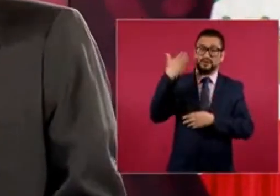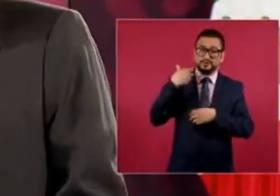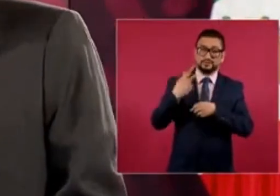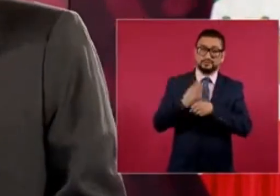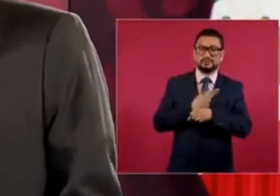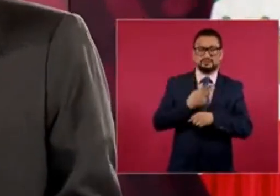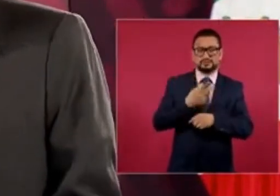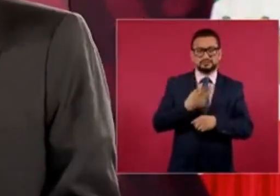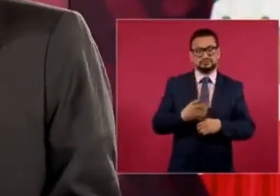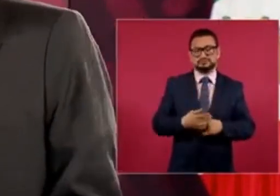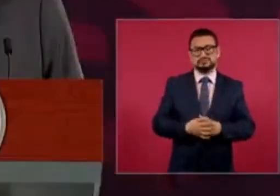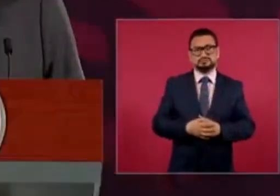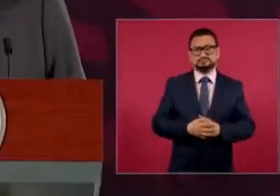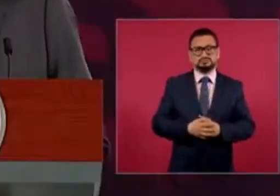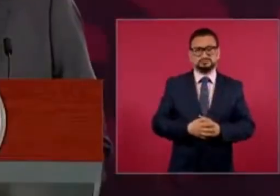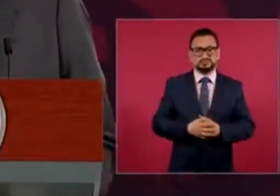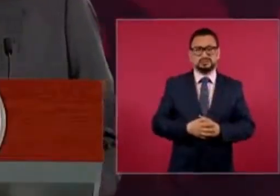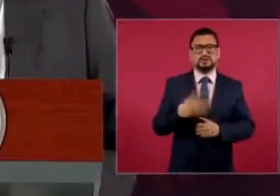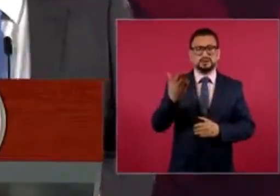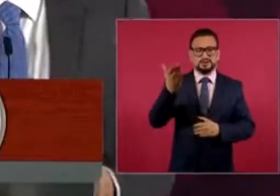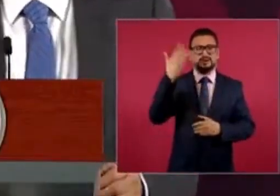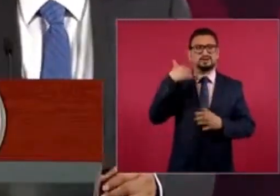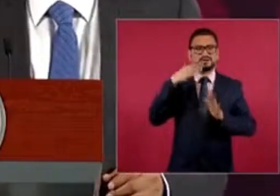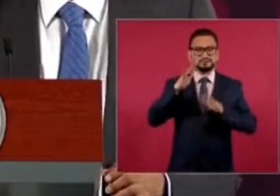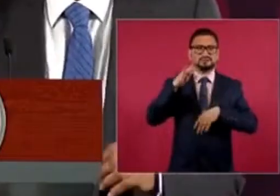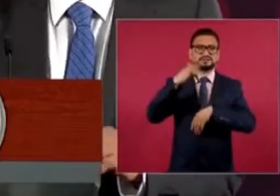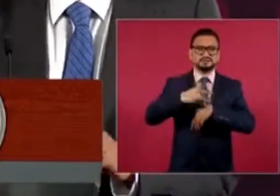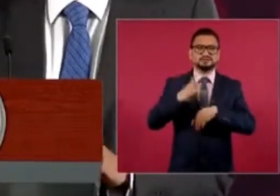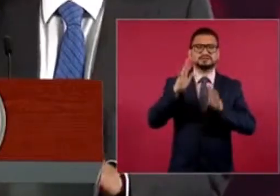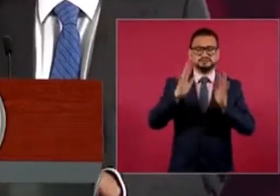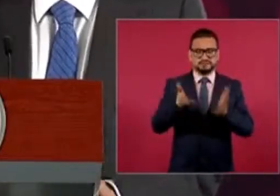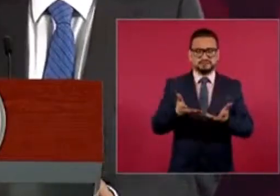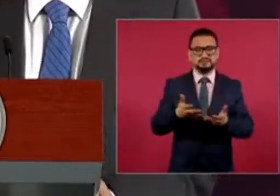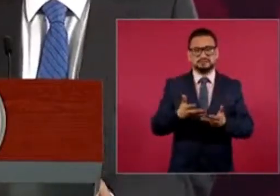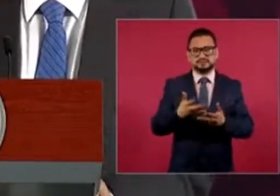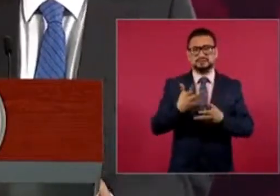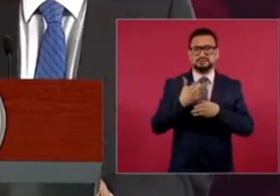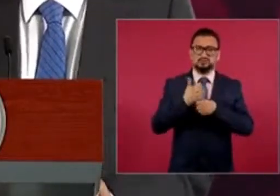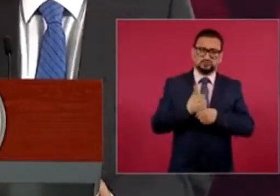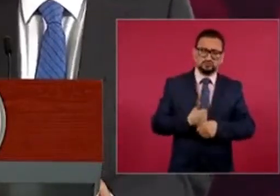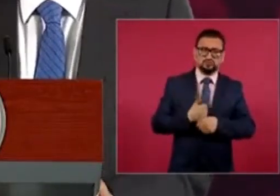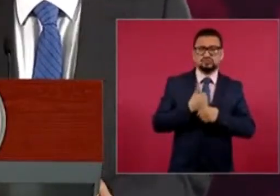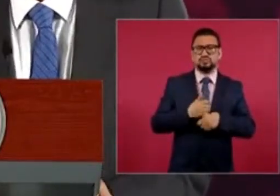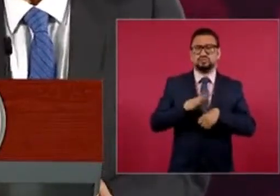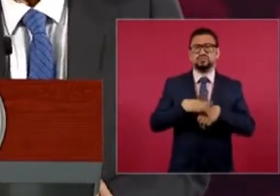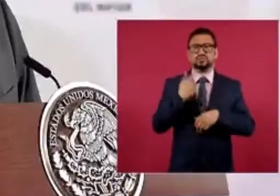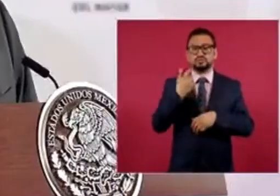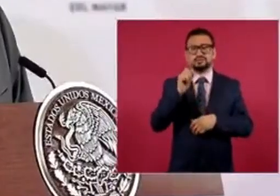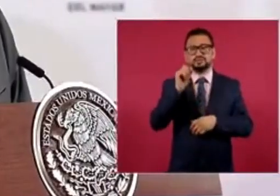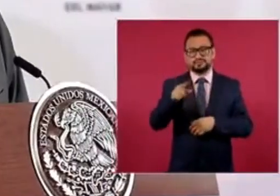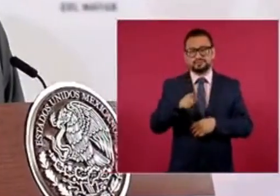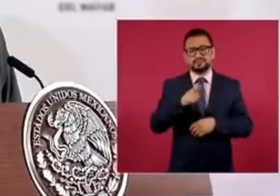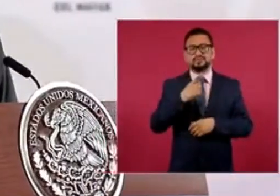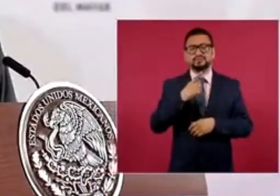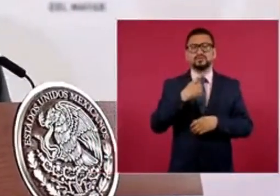lo que ya se padeció con la Policía Federal,